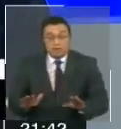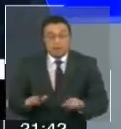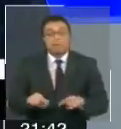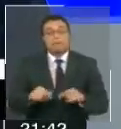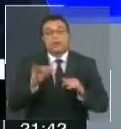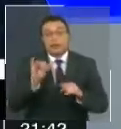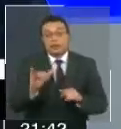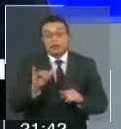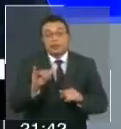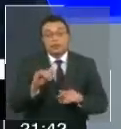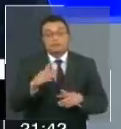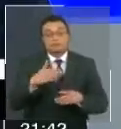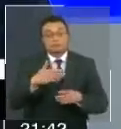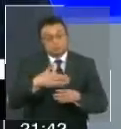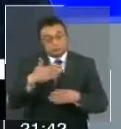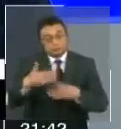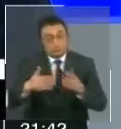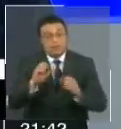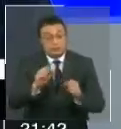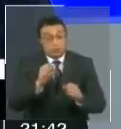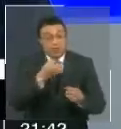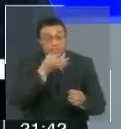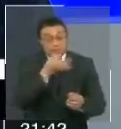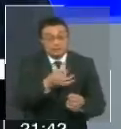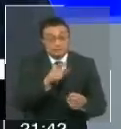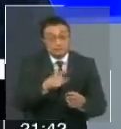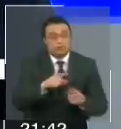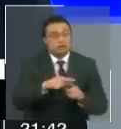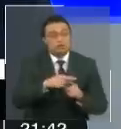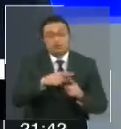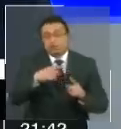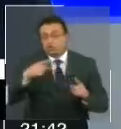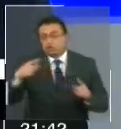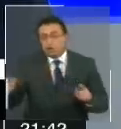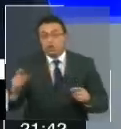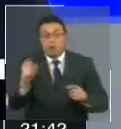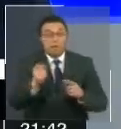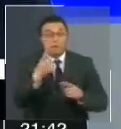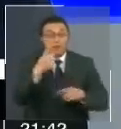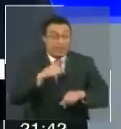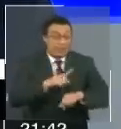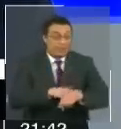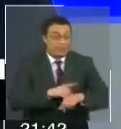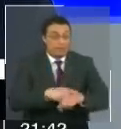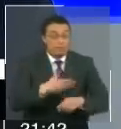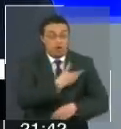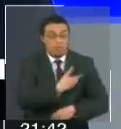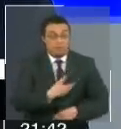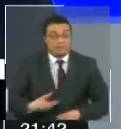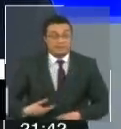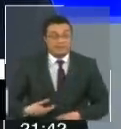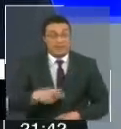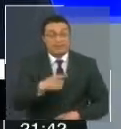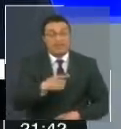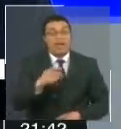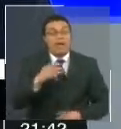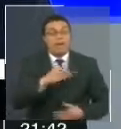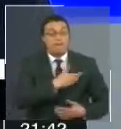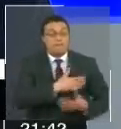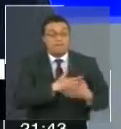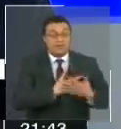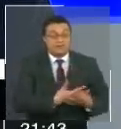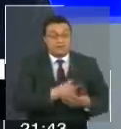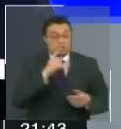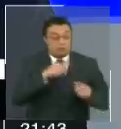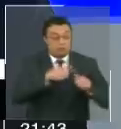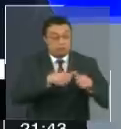y durante, lo que sí le puedo decir es que durante todo el primer periodo del gobierno de la presidenta Michelle Bachelet, mientras